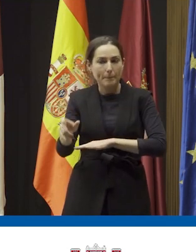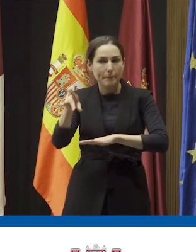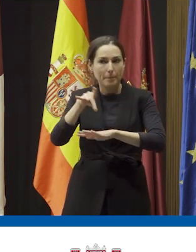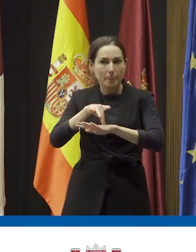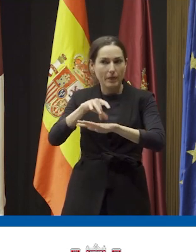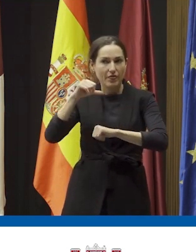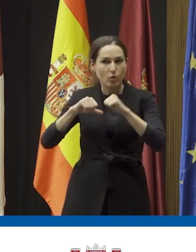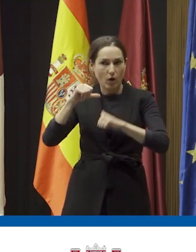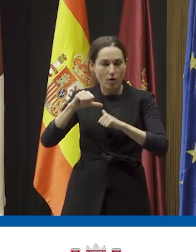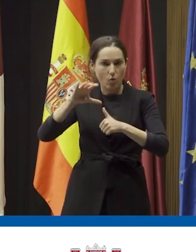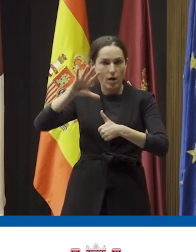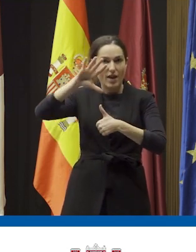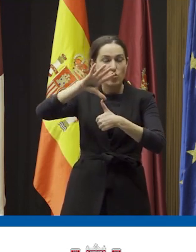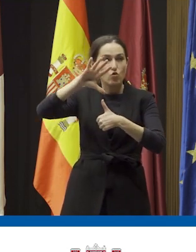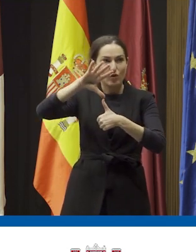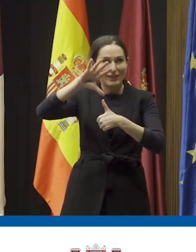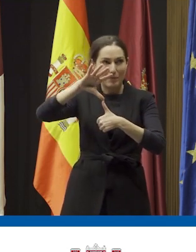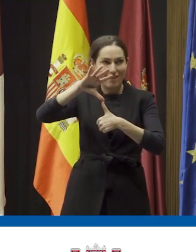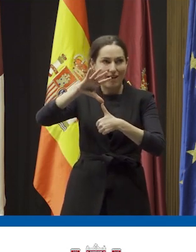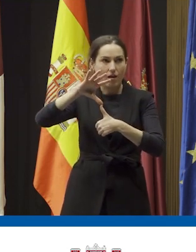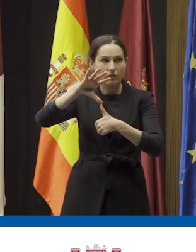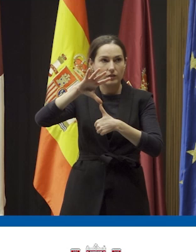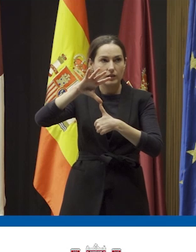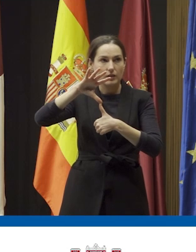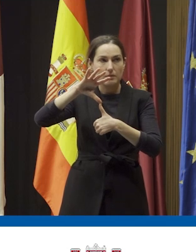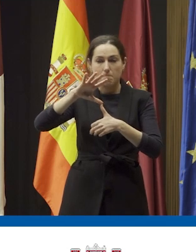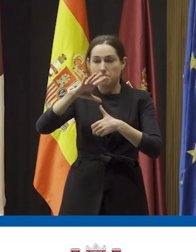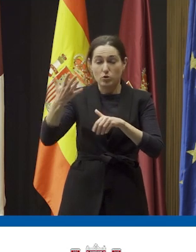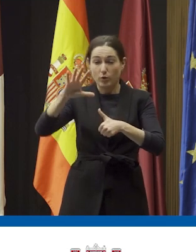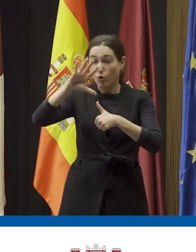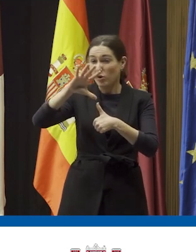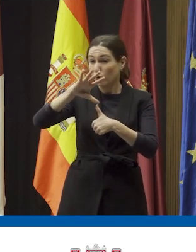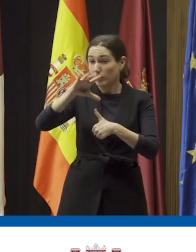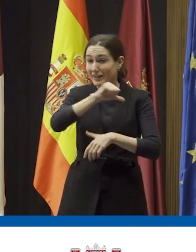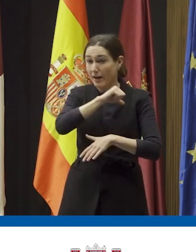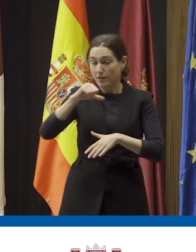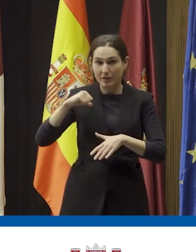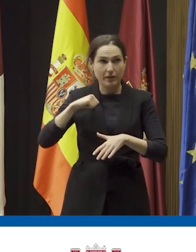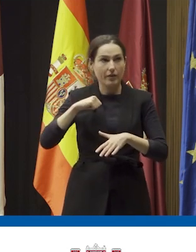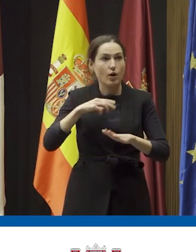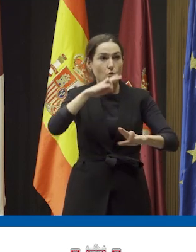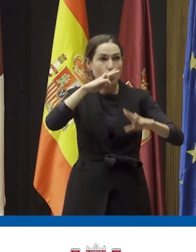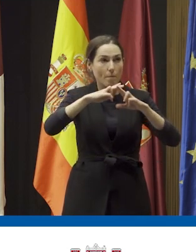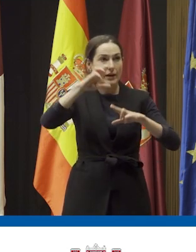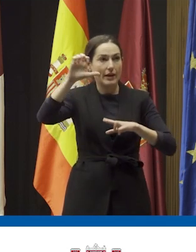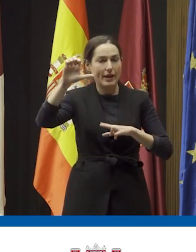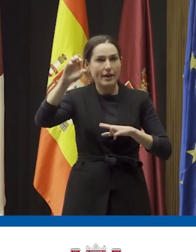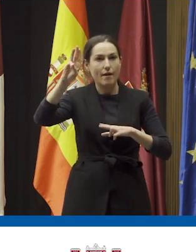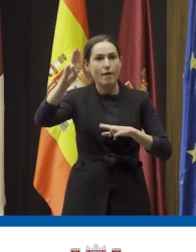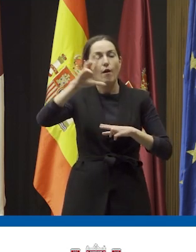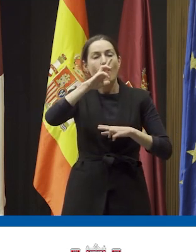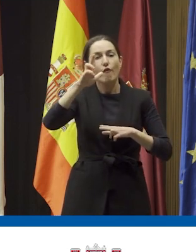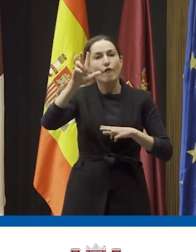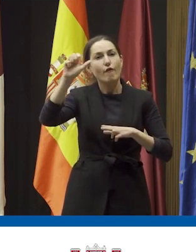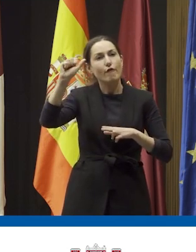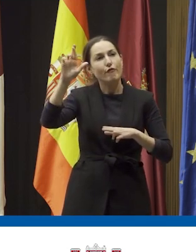en Norteamérica, recién inaugurada prácticamente independencia norteamericana, Ephraim McDowell, asistió